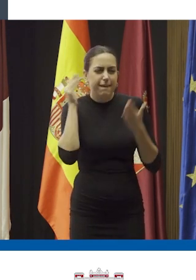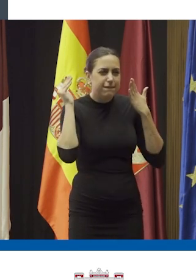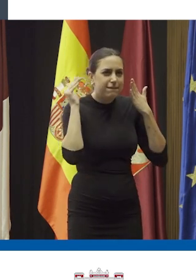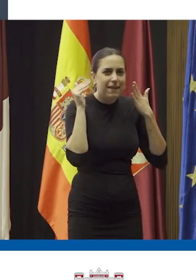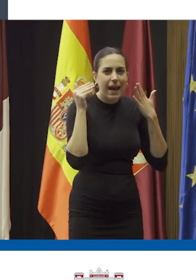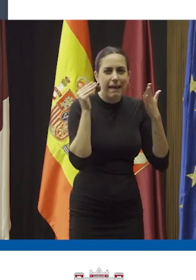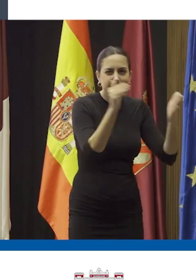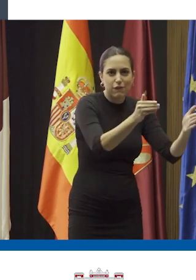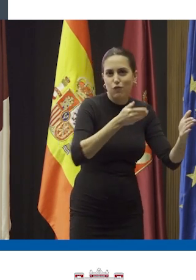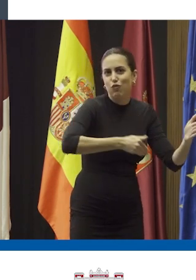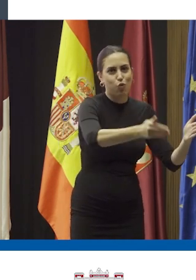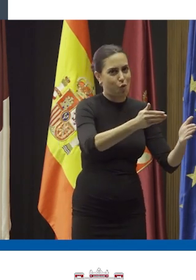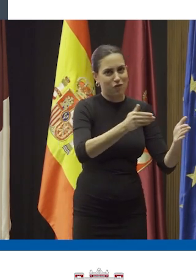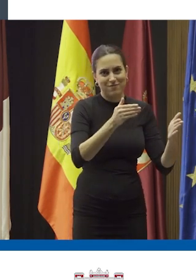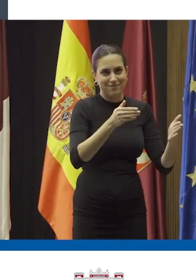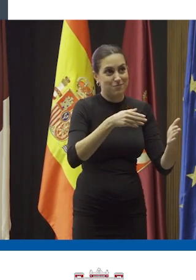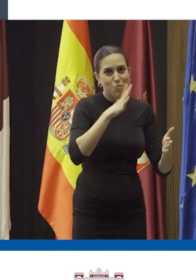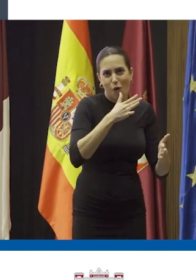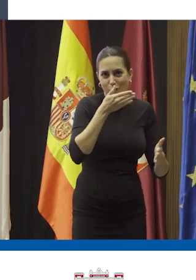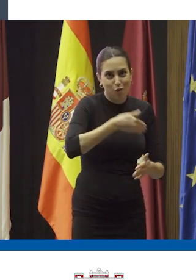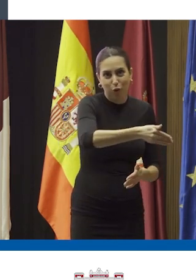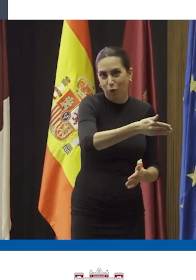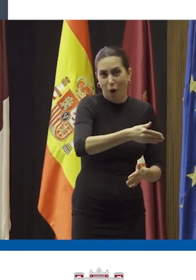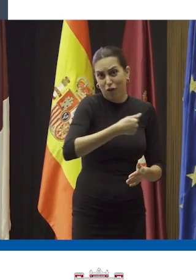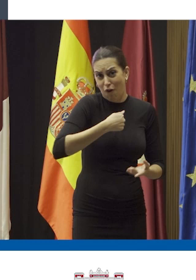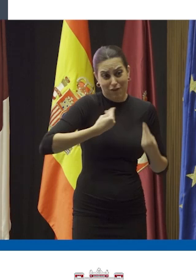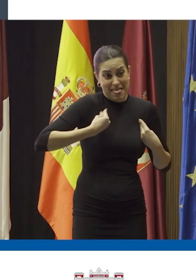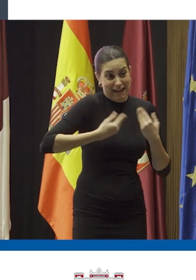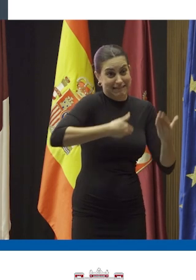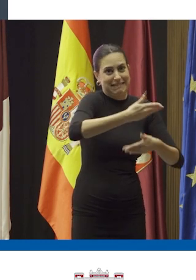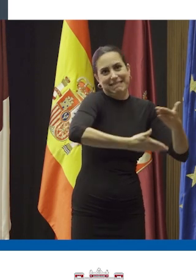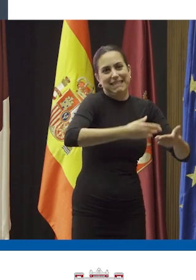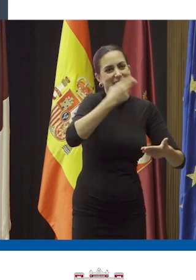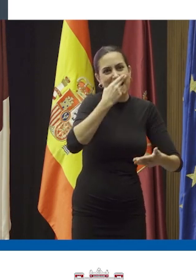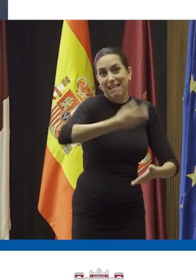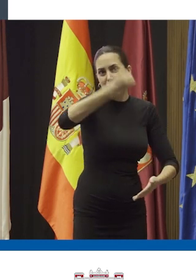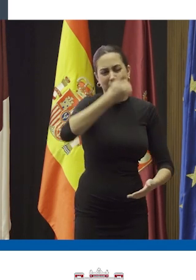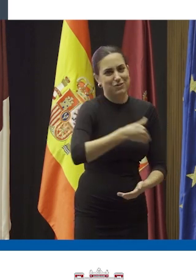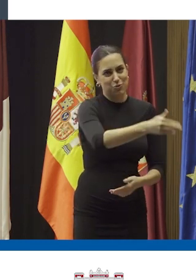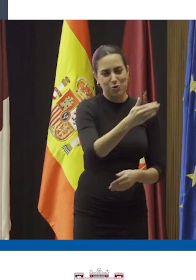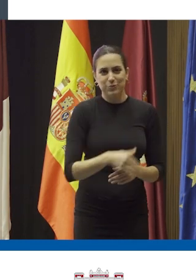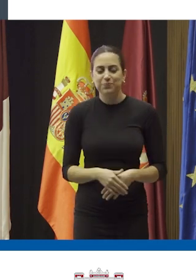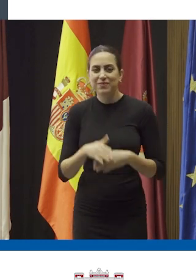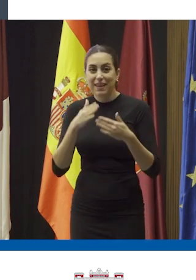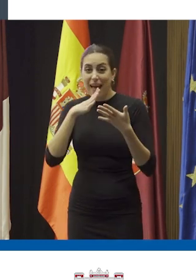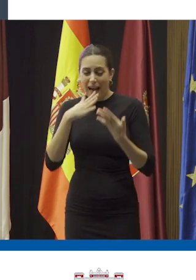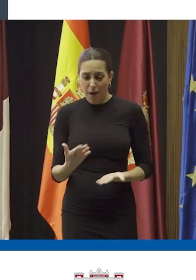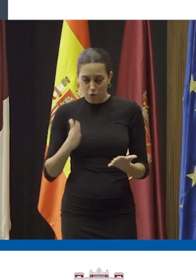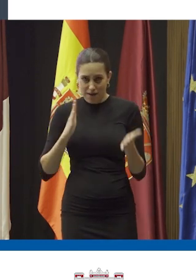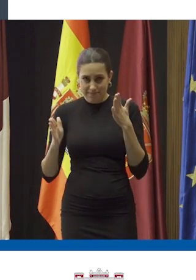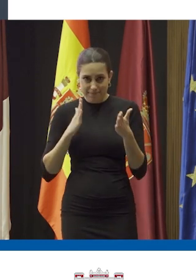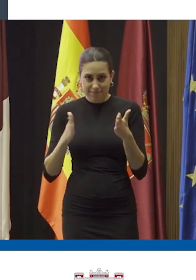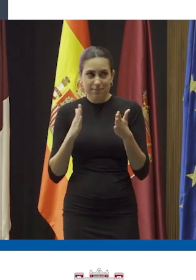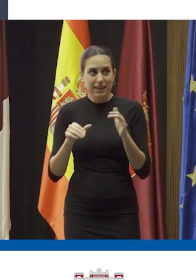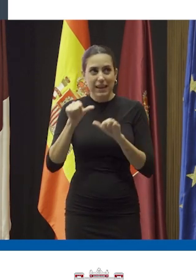voy a pasar el resto de mi vida. Con lo cual es lo que más me interesa. Bueno, pues en el presente, vean, el quirófano actual. Acuérdense